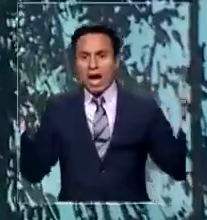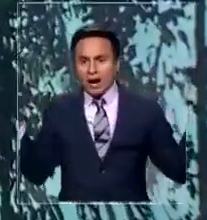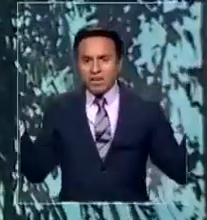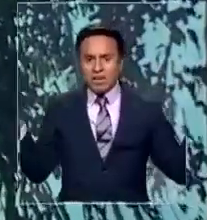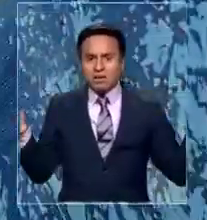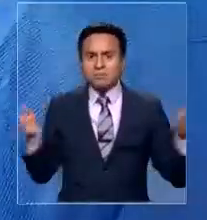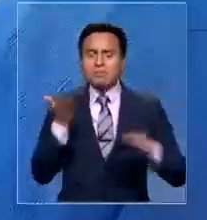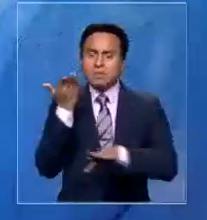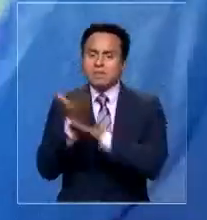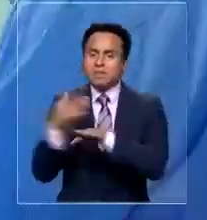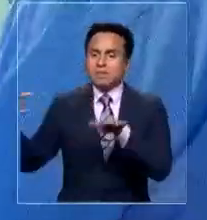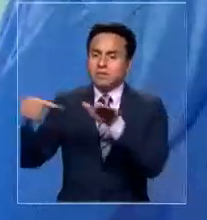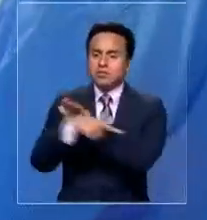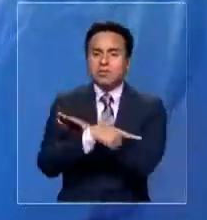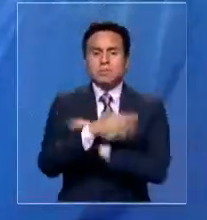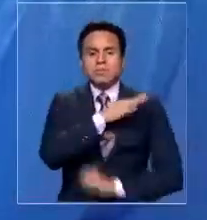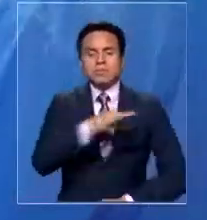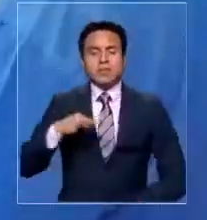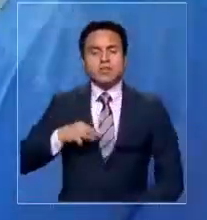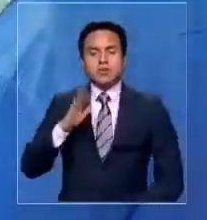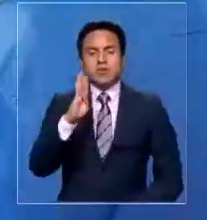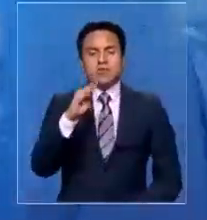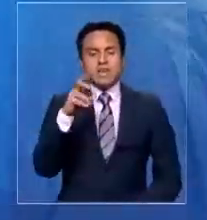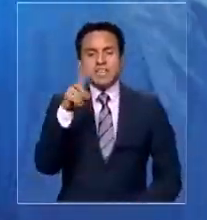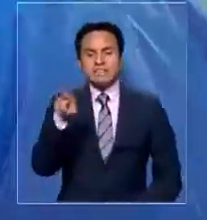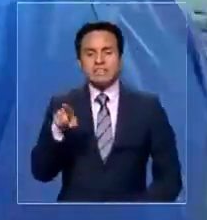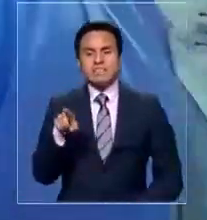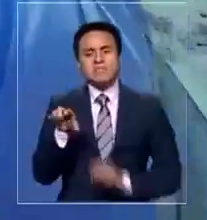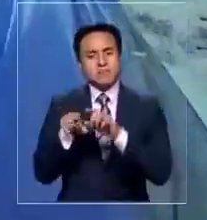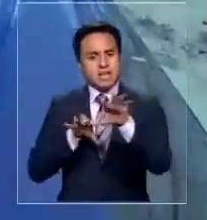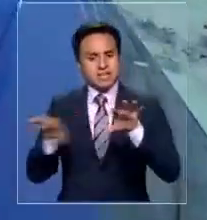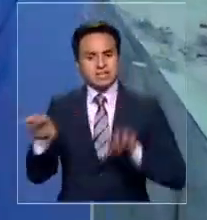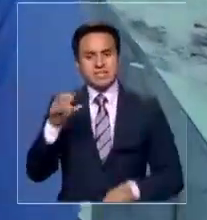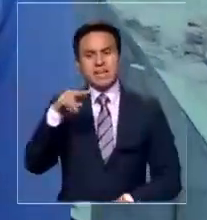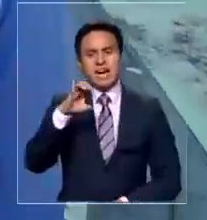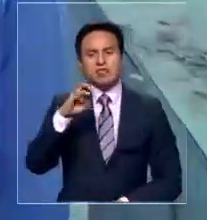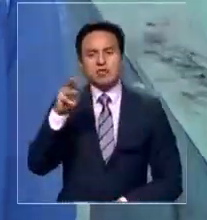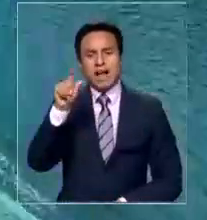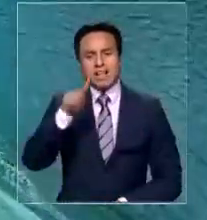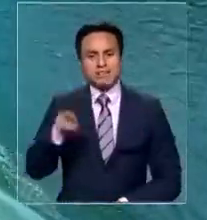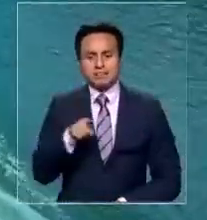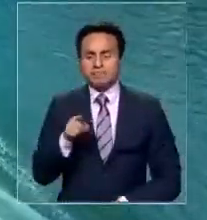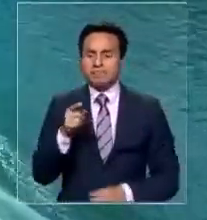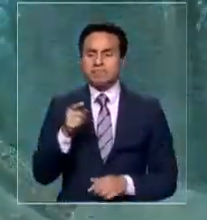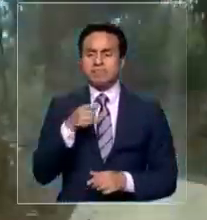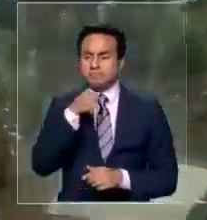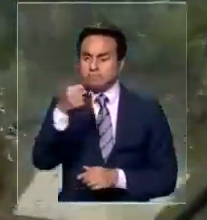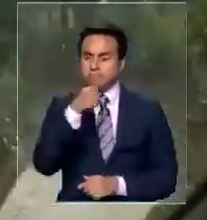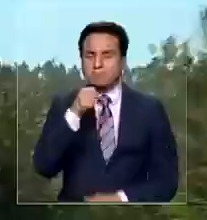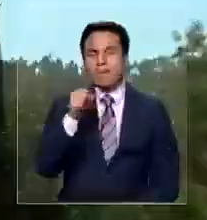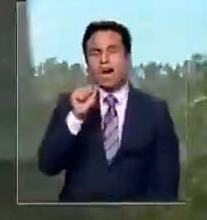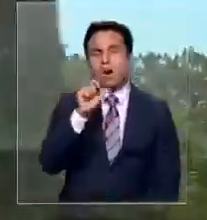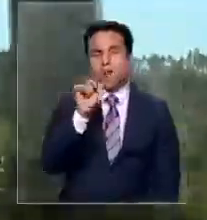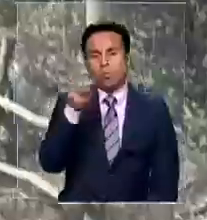piden la intervención del ministerio de bienes nacionales el reportaje es del periodista cristian acuña